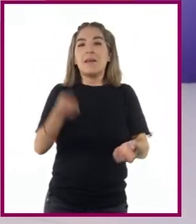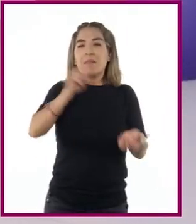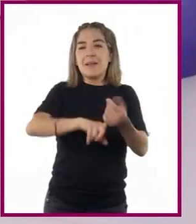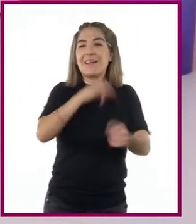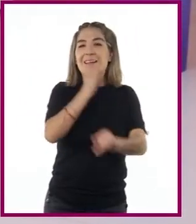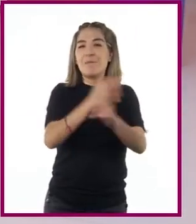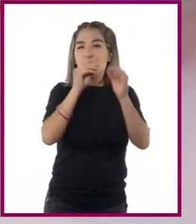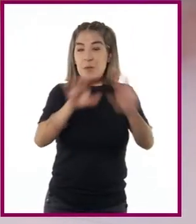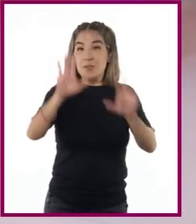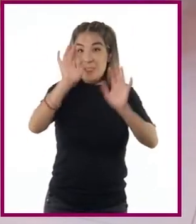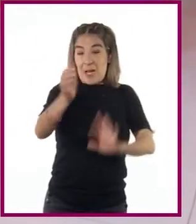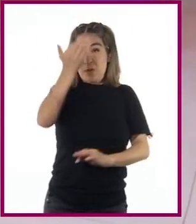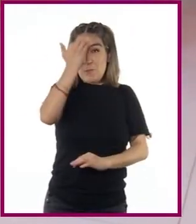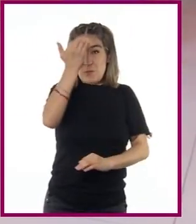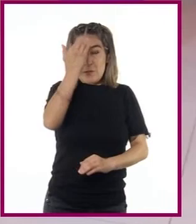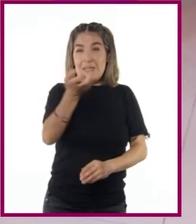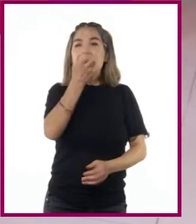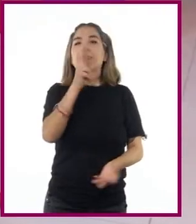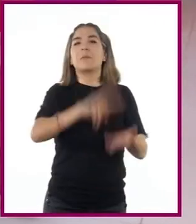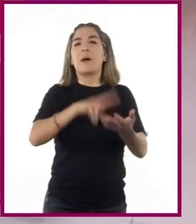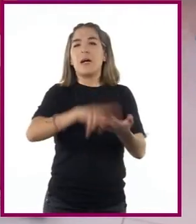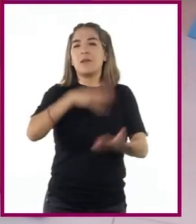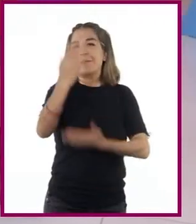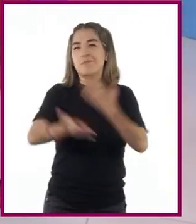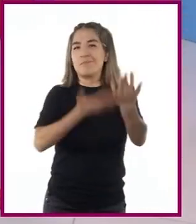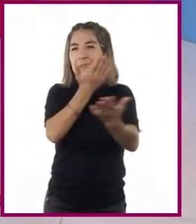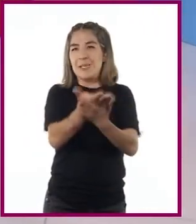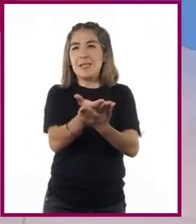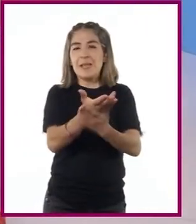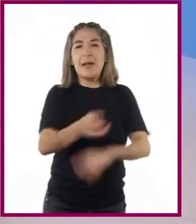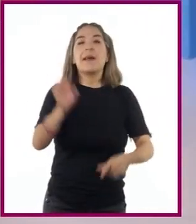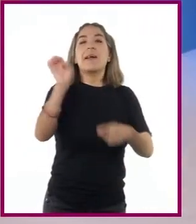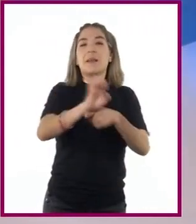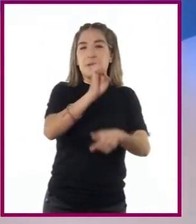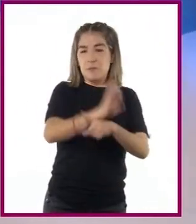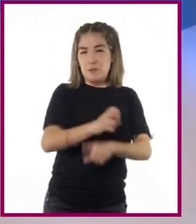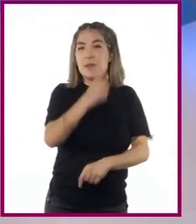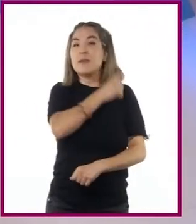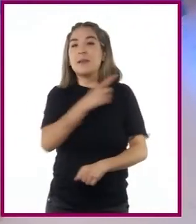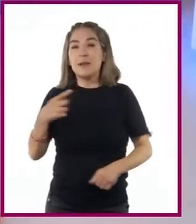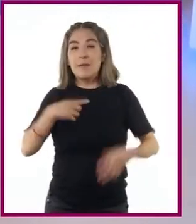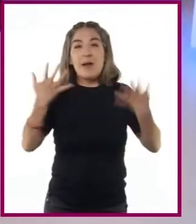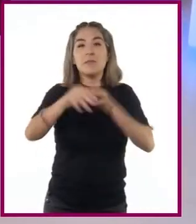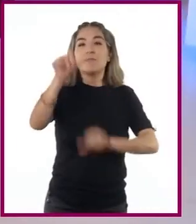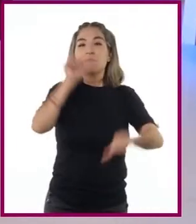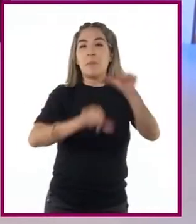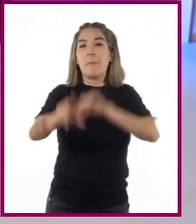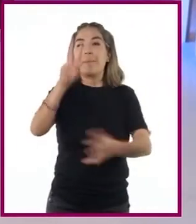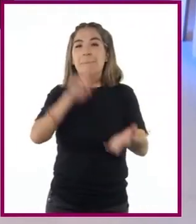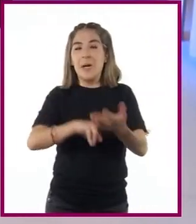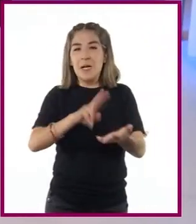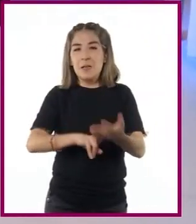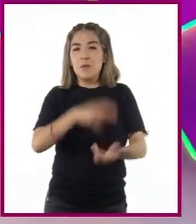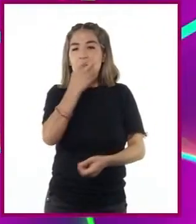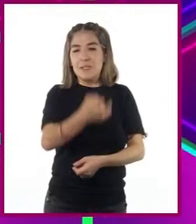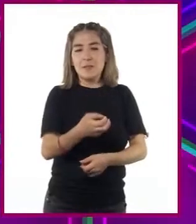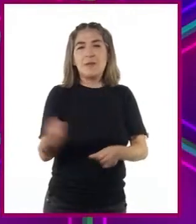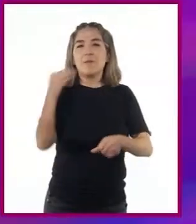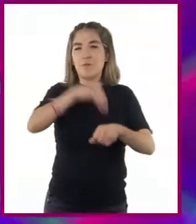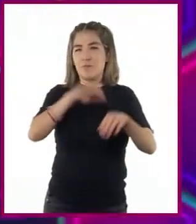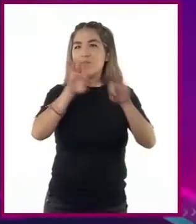dato conocido y el valor solicitado. Entonces, se debe de sustituir los valores en la